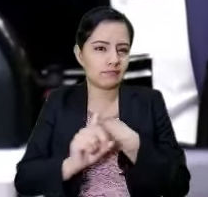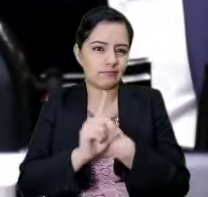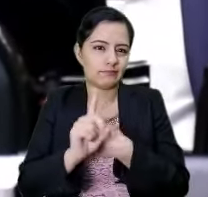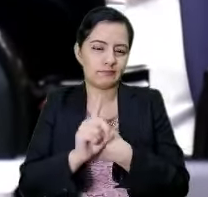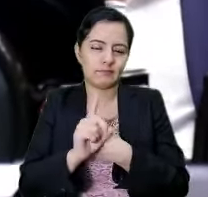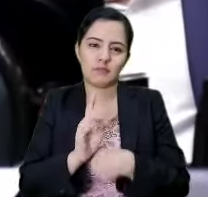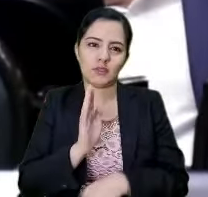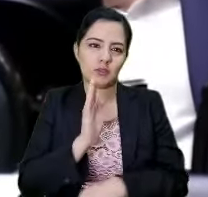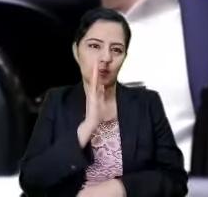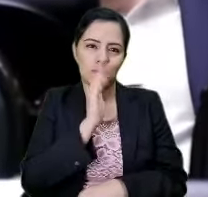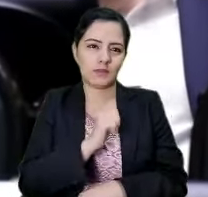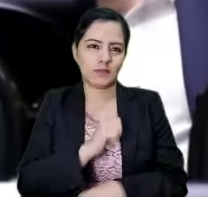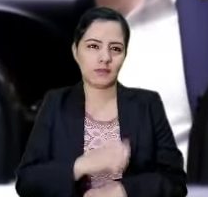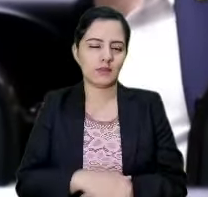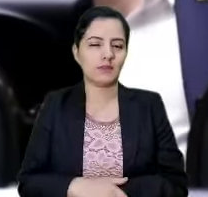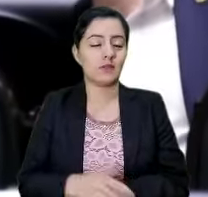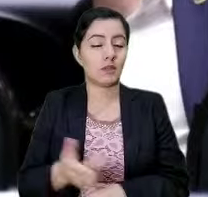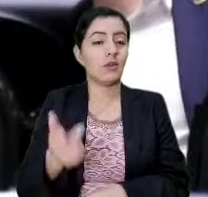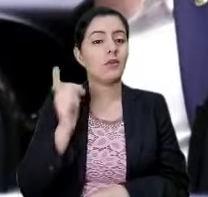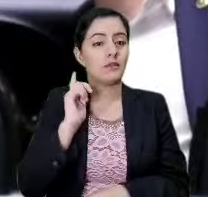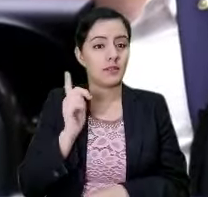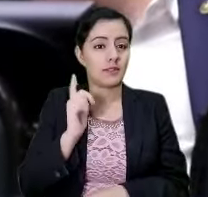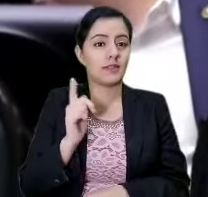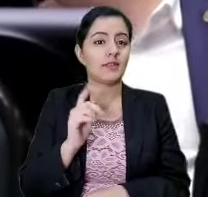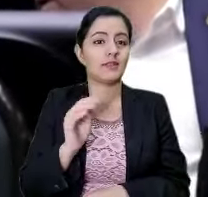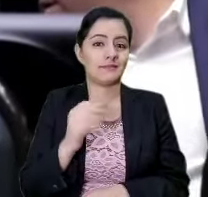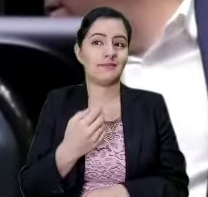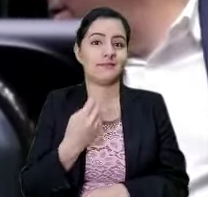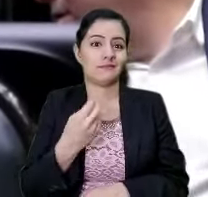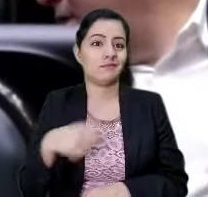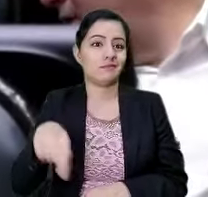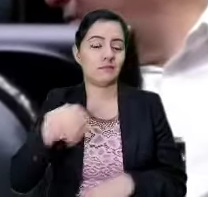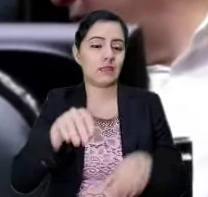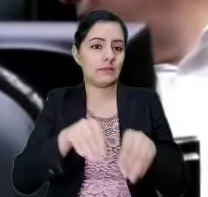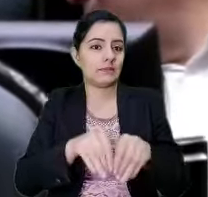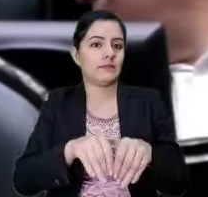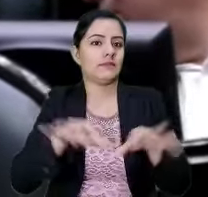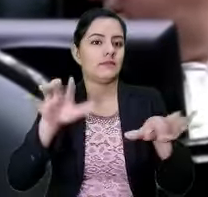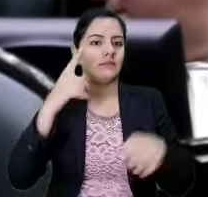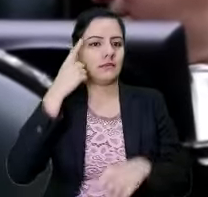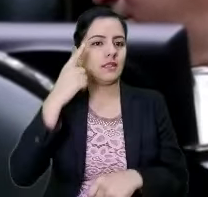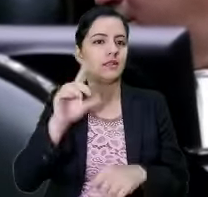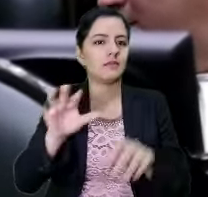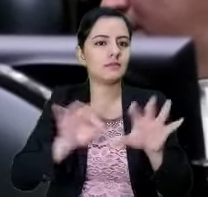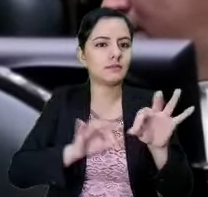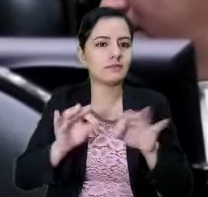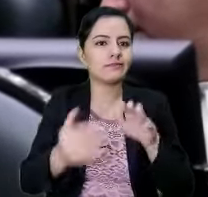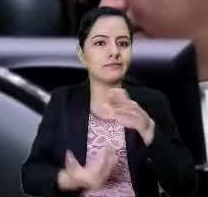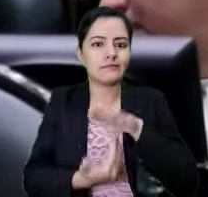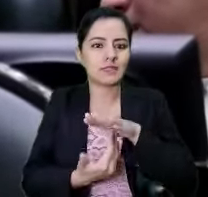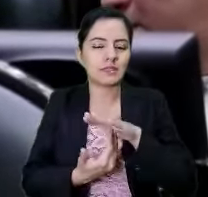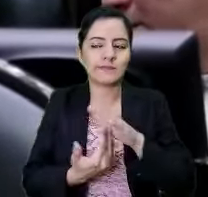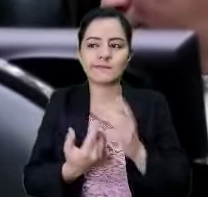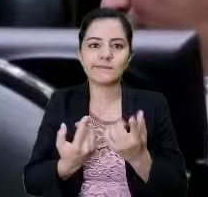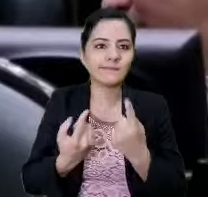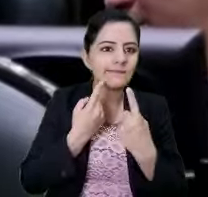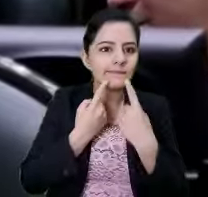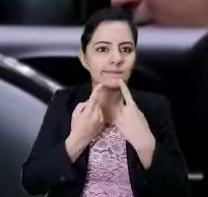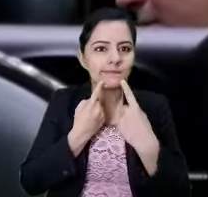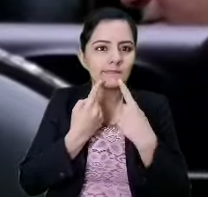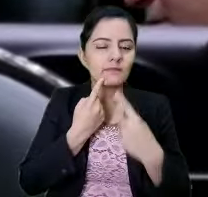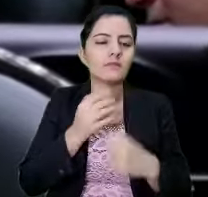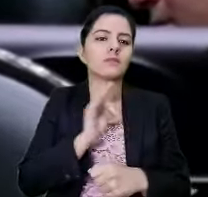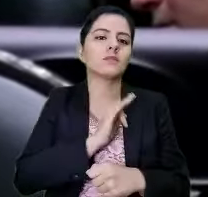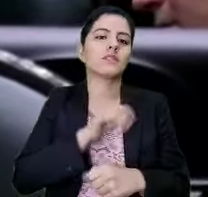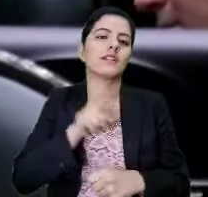municipio. Ojalá que haya eco para instalar una mesa de solución y que restablezca el orden